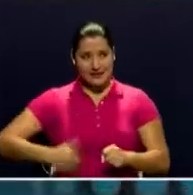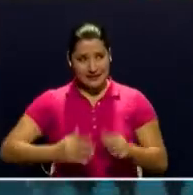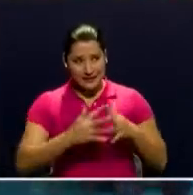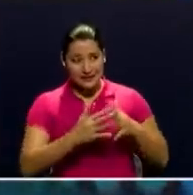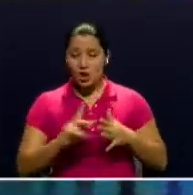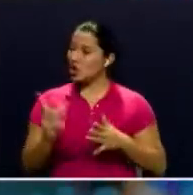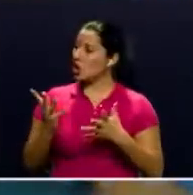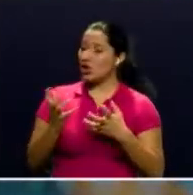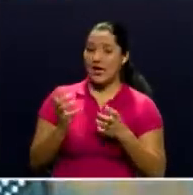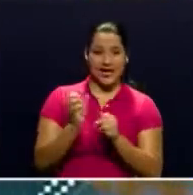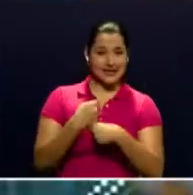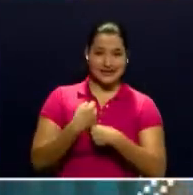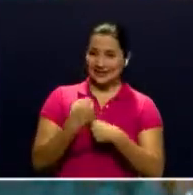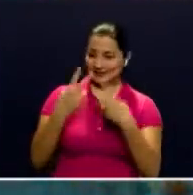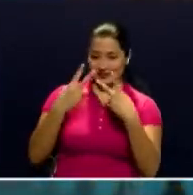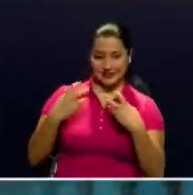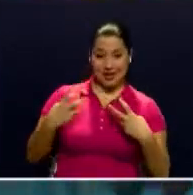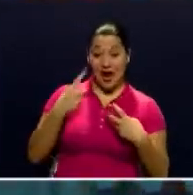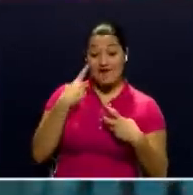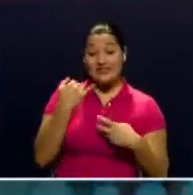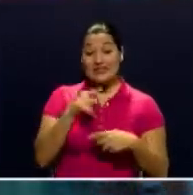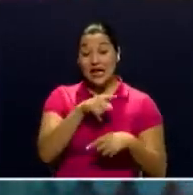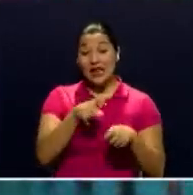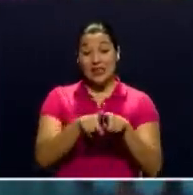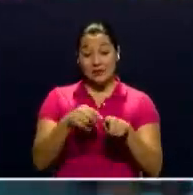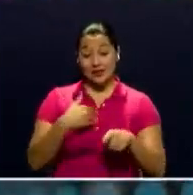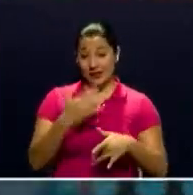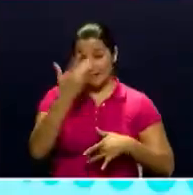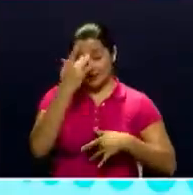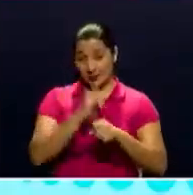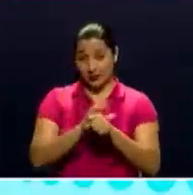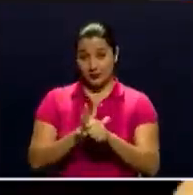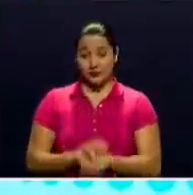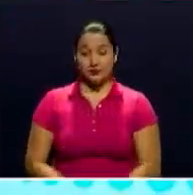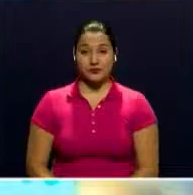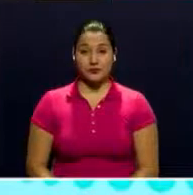niega a someterse a una prueba para descartar un posible contagio.